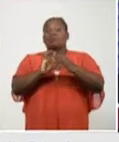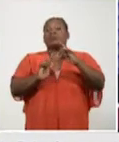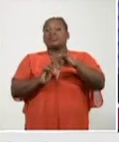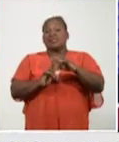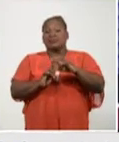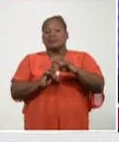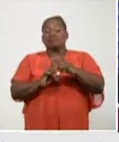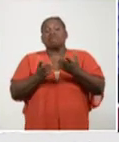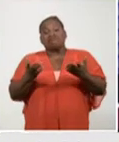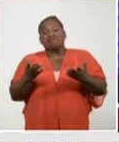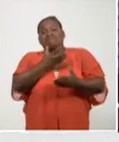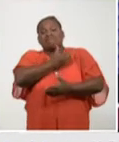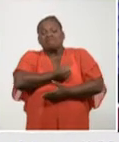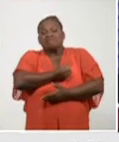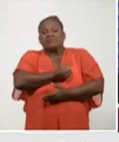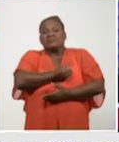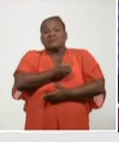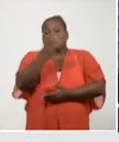Tercer Frente